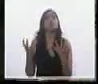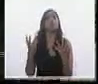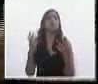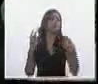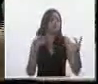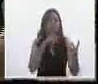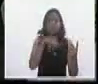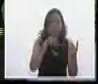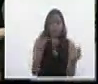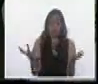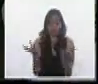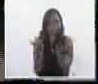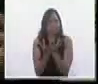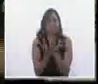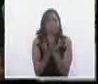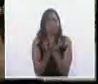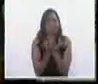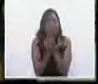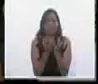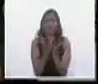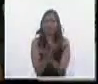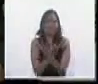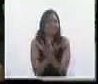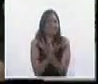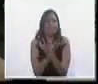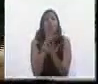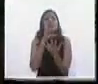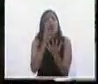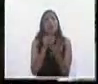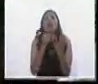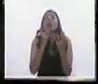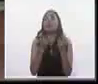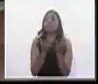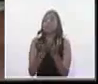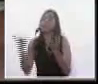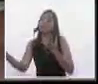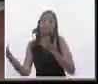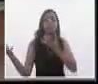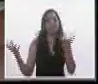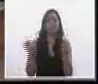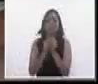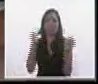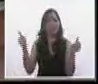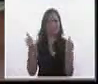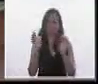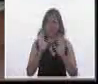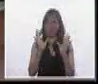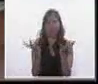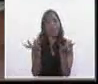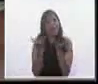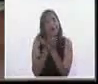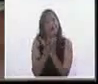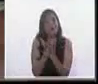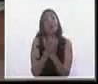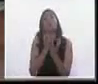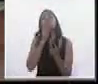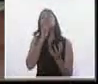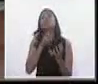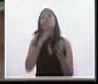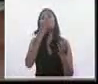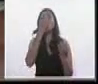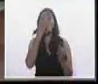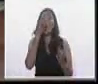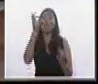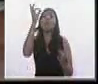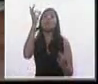son y conviven entre sí se mezclan ahí está la inclusión no también no no no es un salón aparte no es una escuela